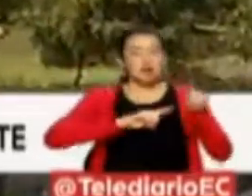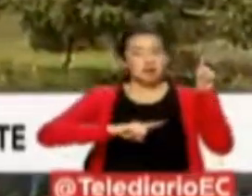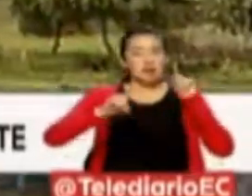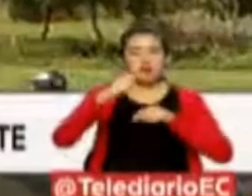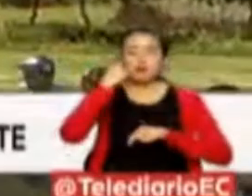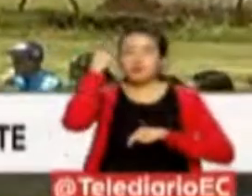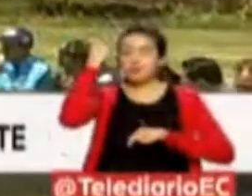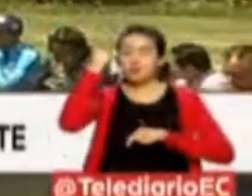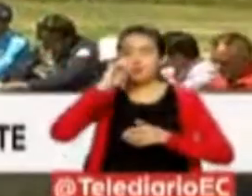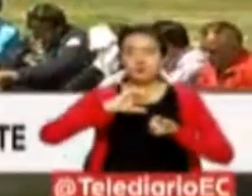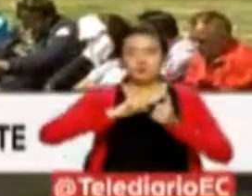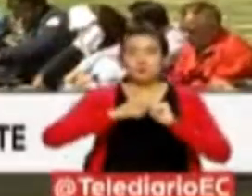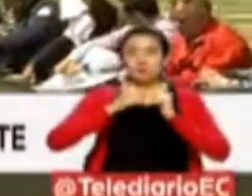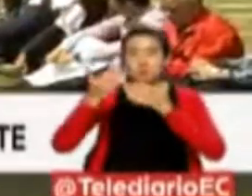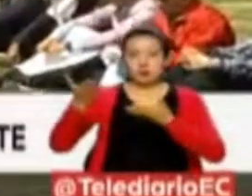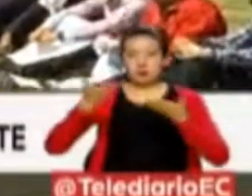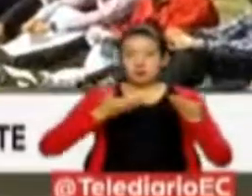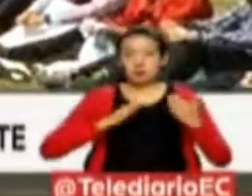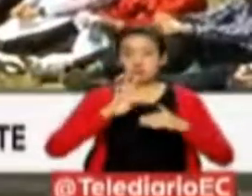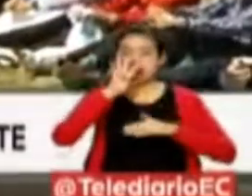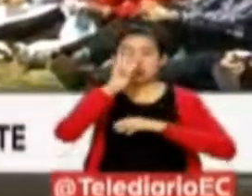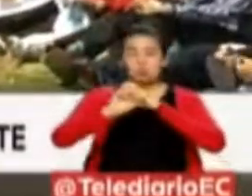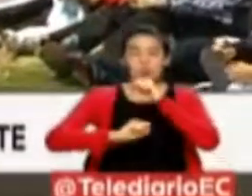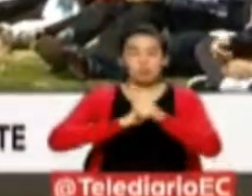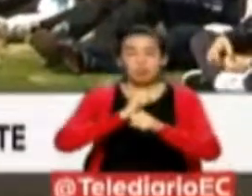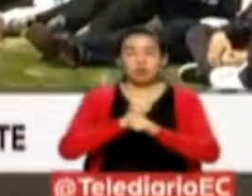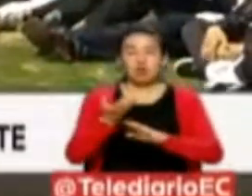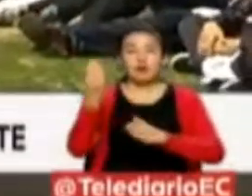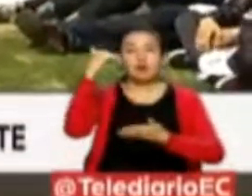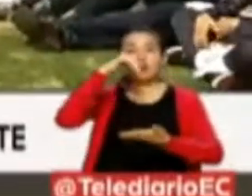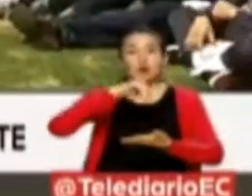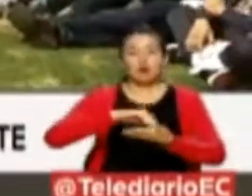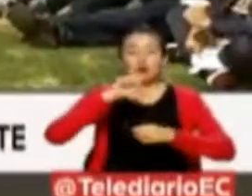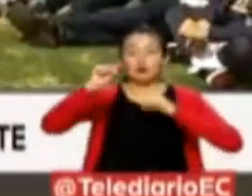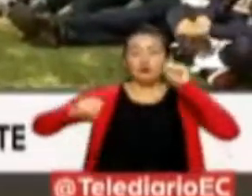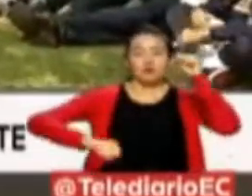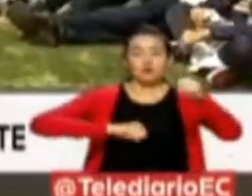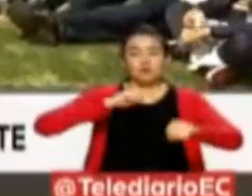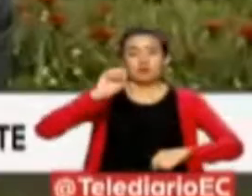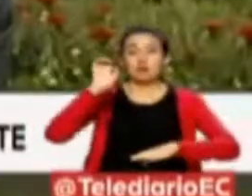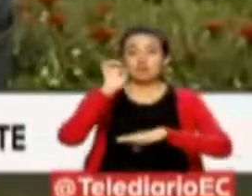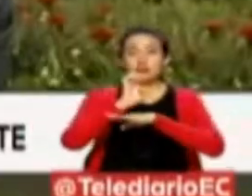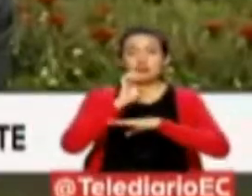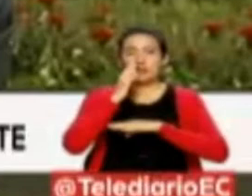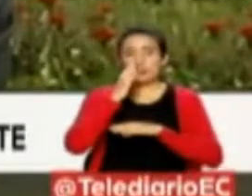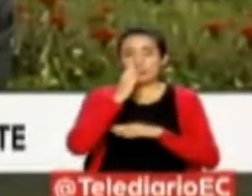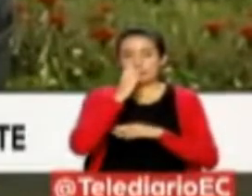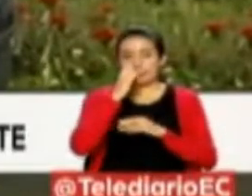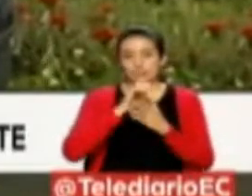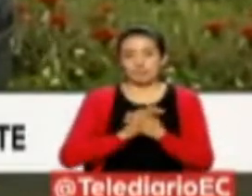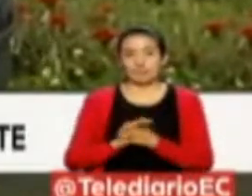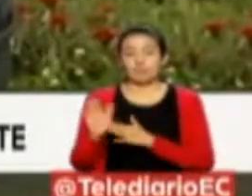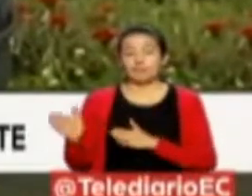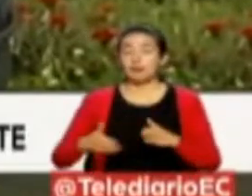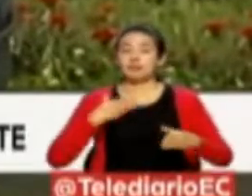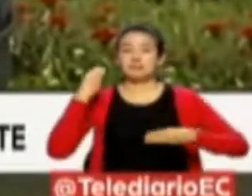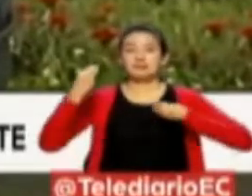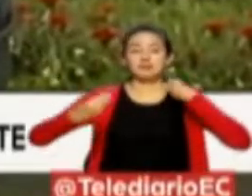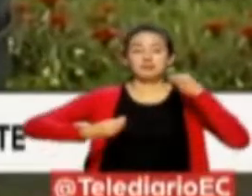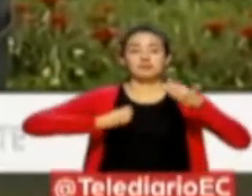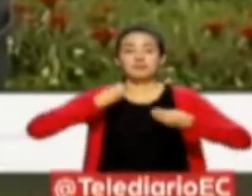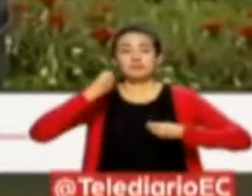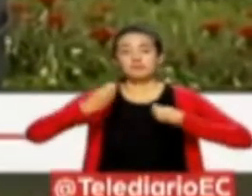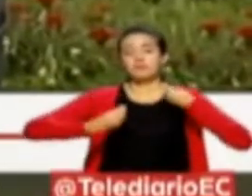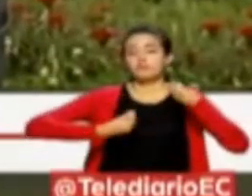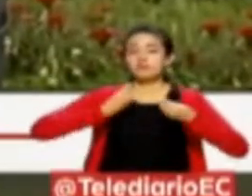otros se anunció que después de cuatro años volverá a realizarse la vuelta ciclística al ecuador y estoy seguro que esa misma felicidad